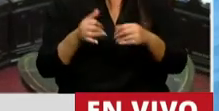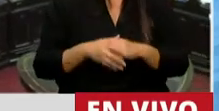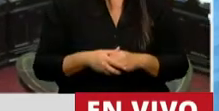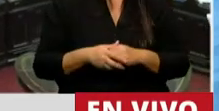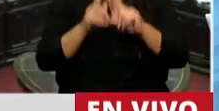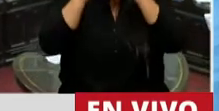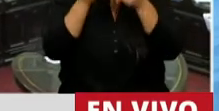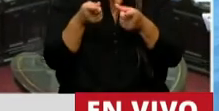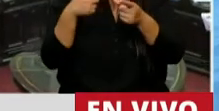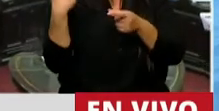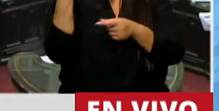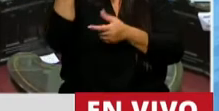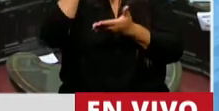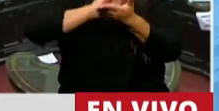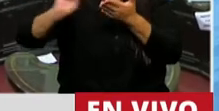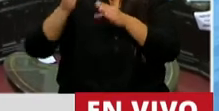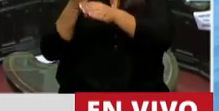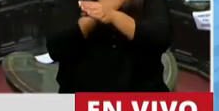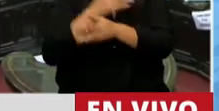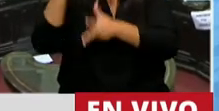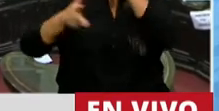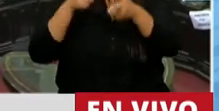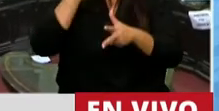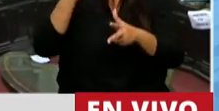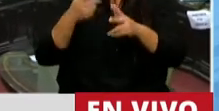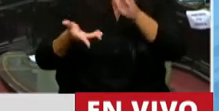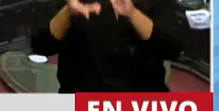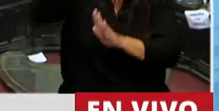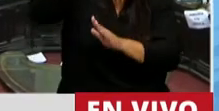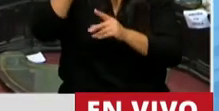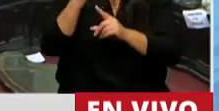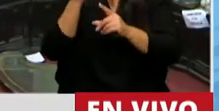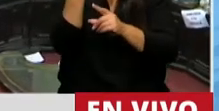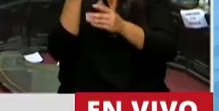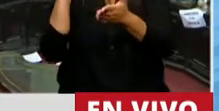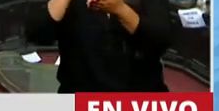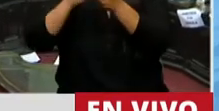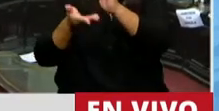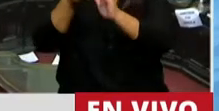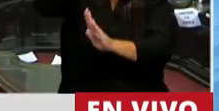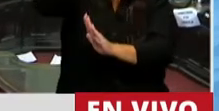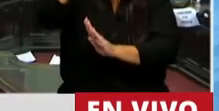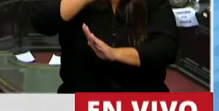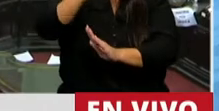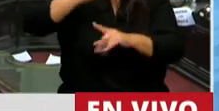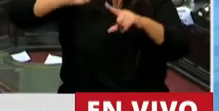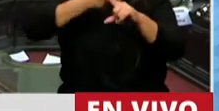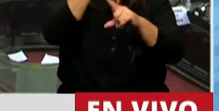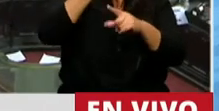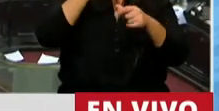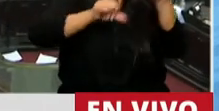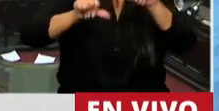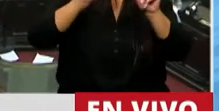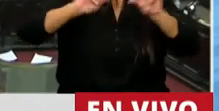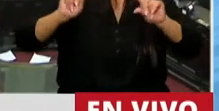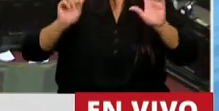Y se dijo un diputado preopinante, que el aumento del presupuesto no es una política científica en